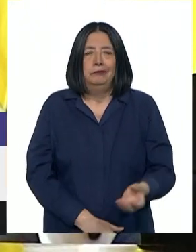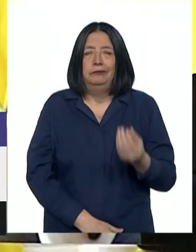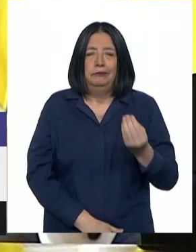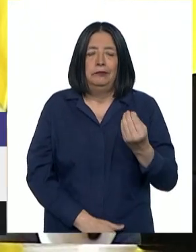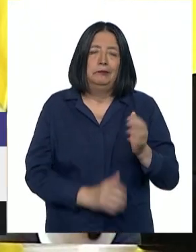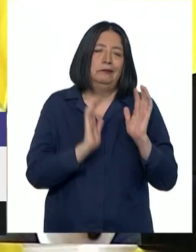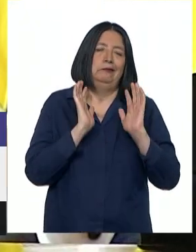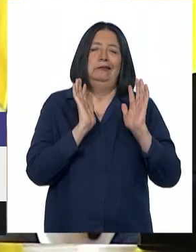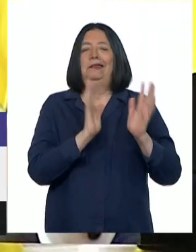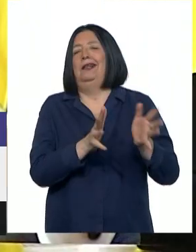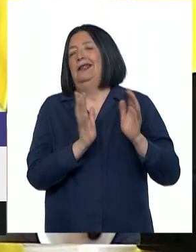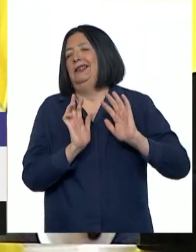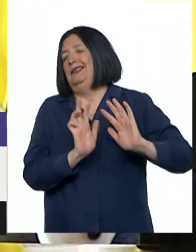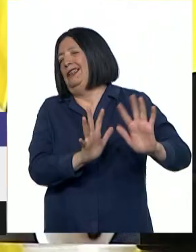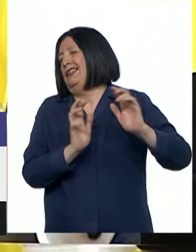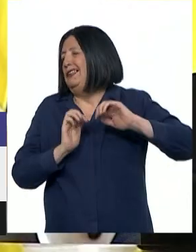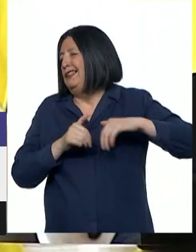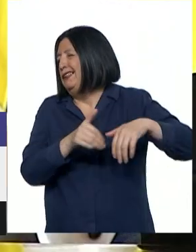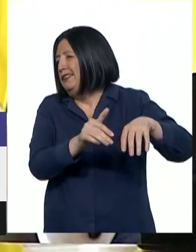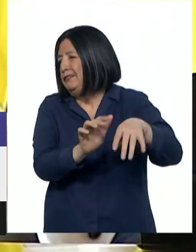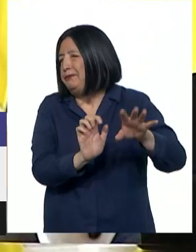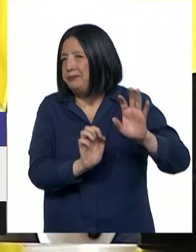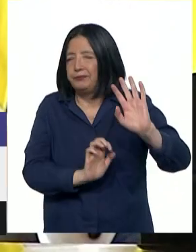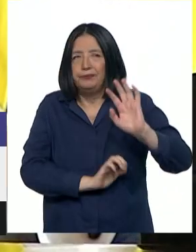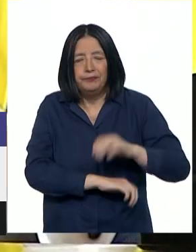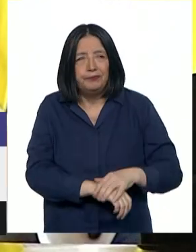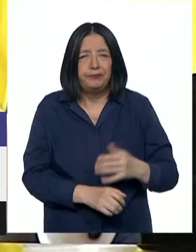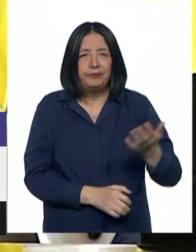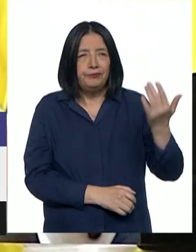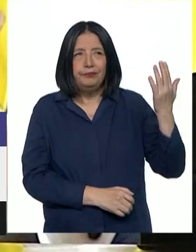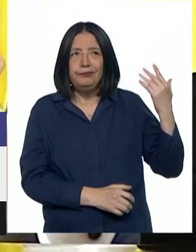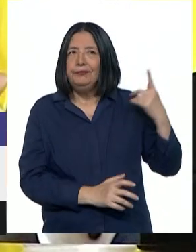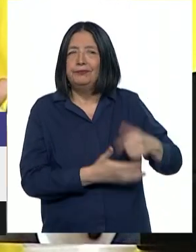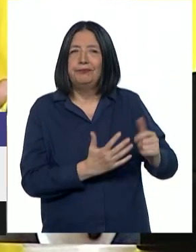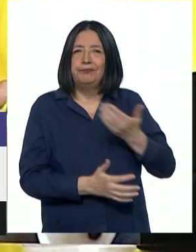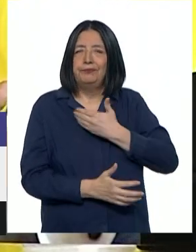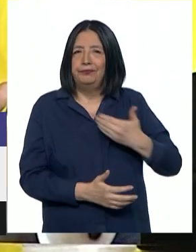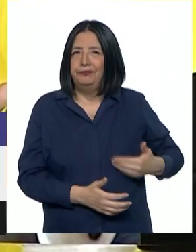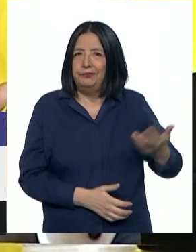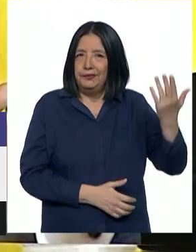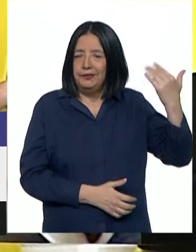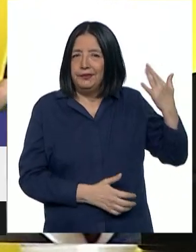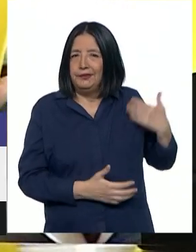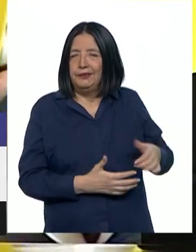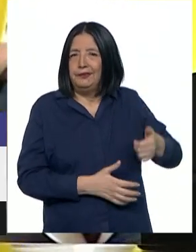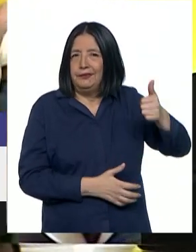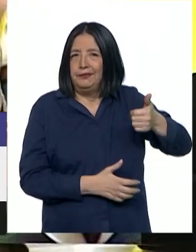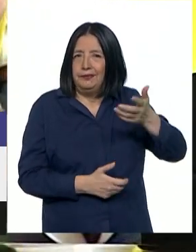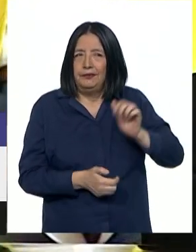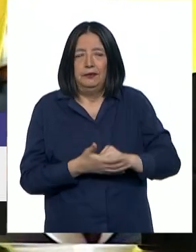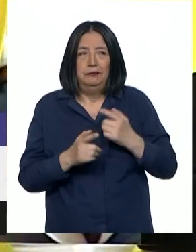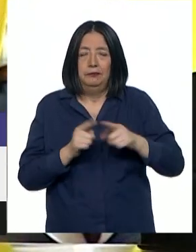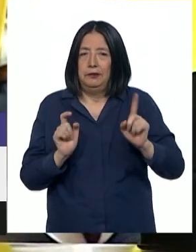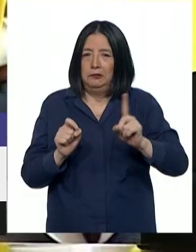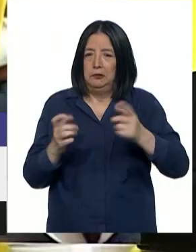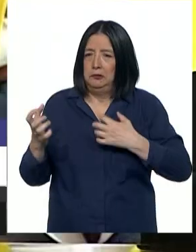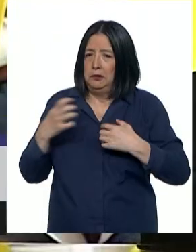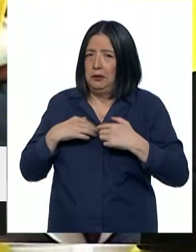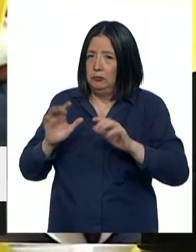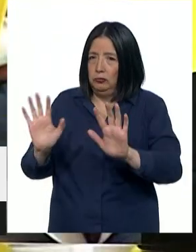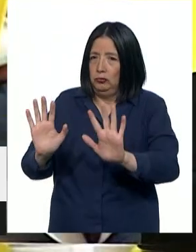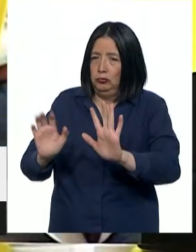Por el abandono, la desidia de sus autoridades anteriores. Pero no nos estamos